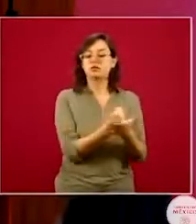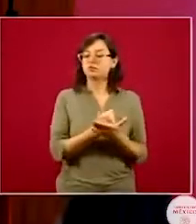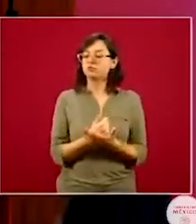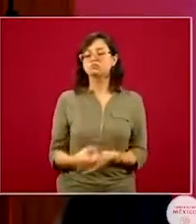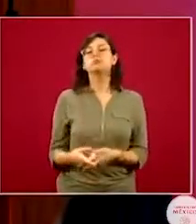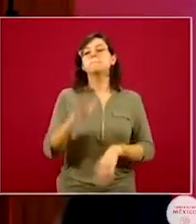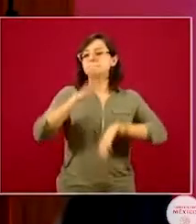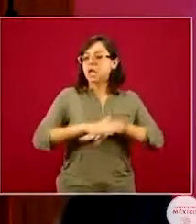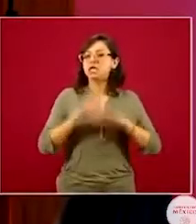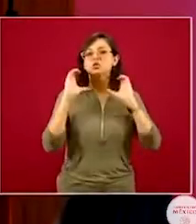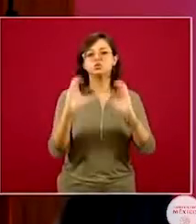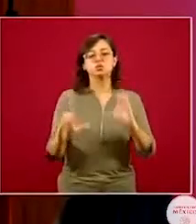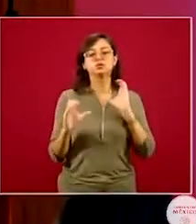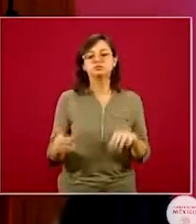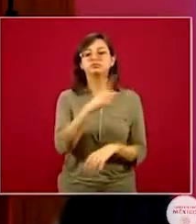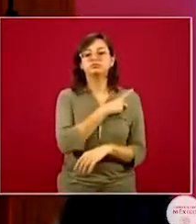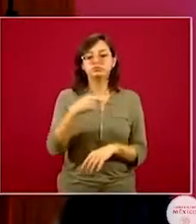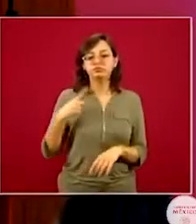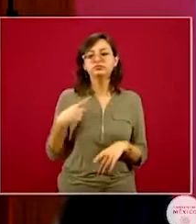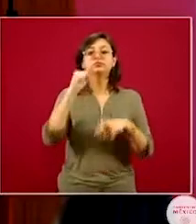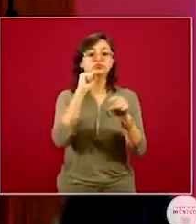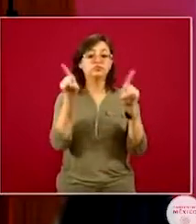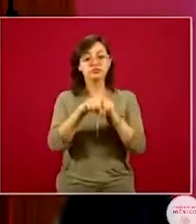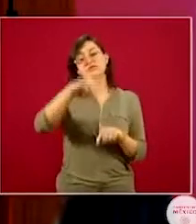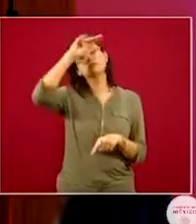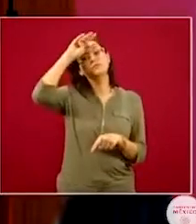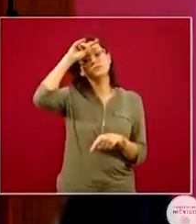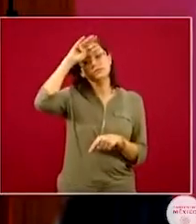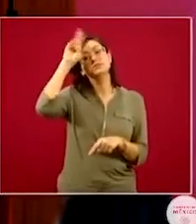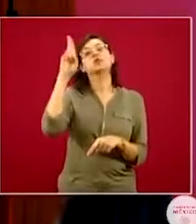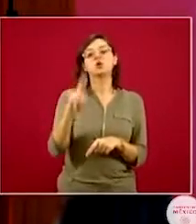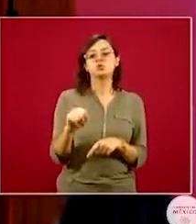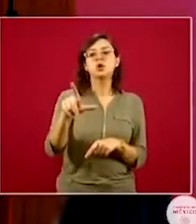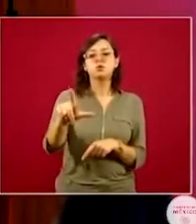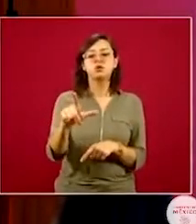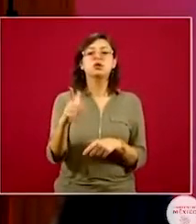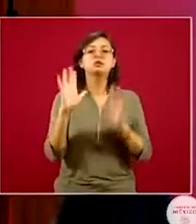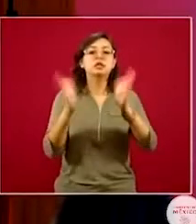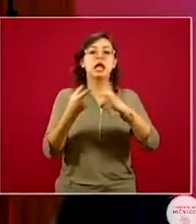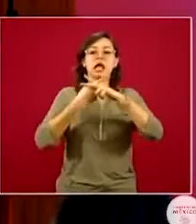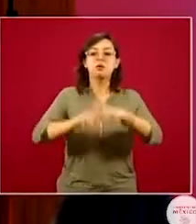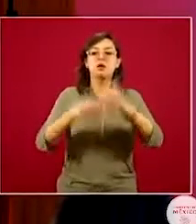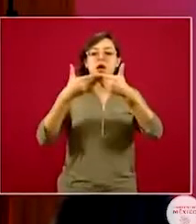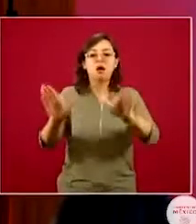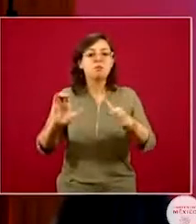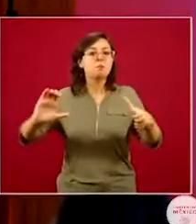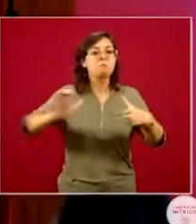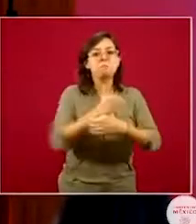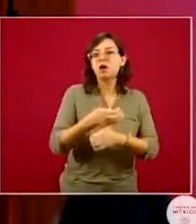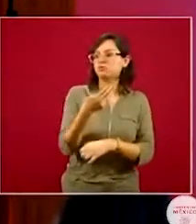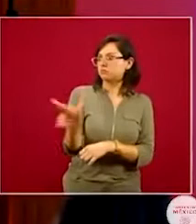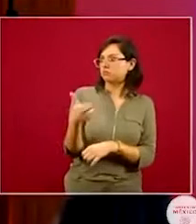anunciado por la secretaría de salud en la presentación hecha el miércoles sobre las etapas de reapertura que vivirá méxico a